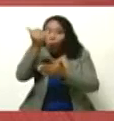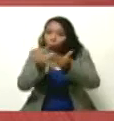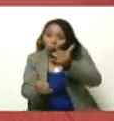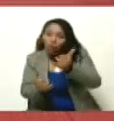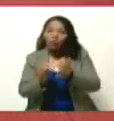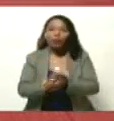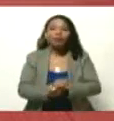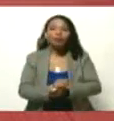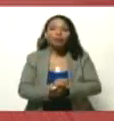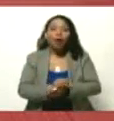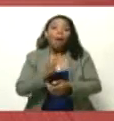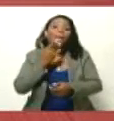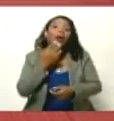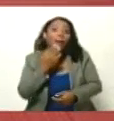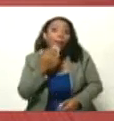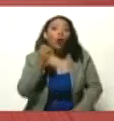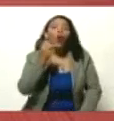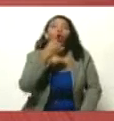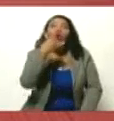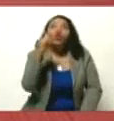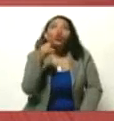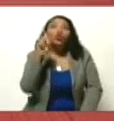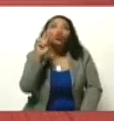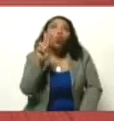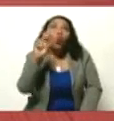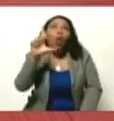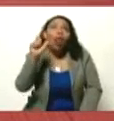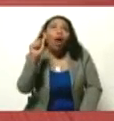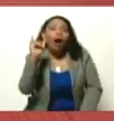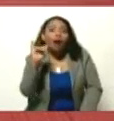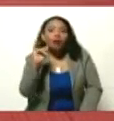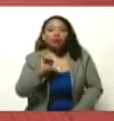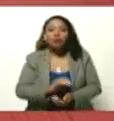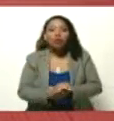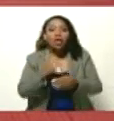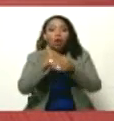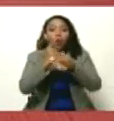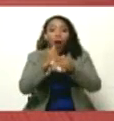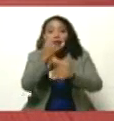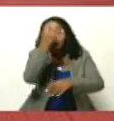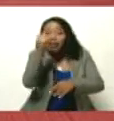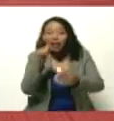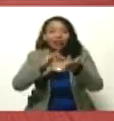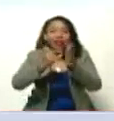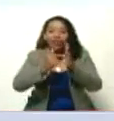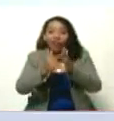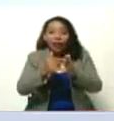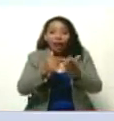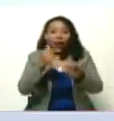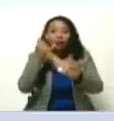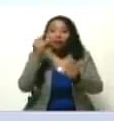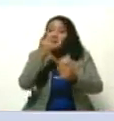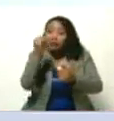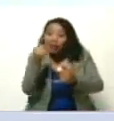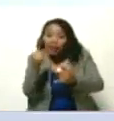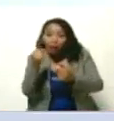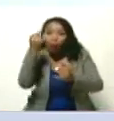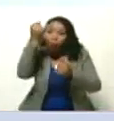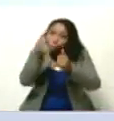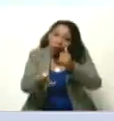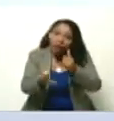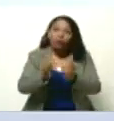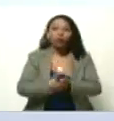Zuli, Zulay, queda última en la lista, pero no significa que eso tiene algo que ver con el nivel